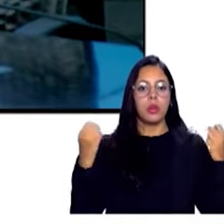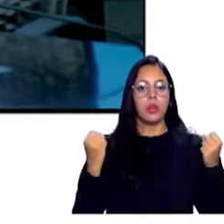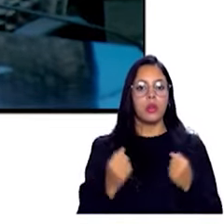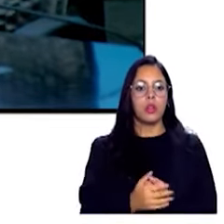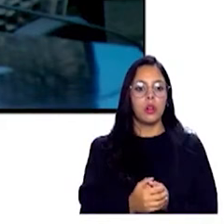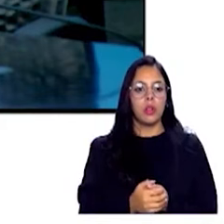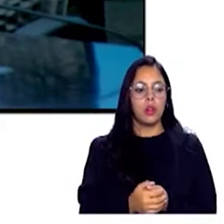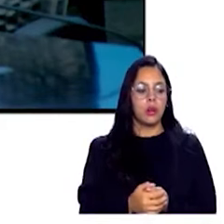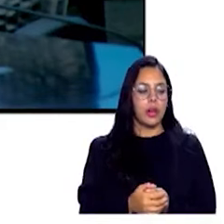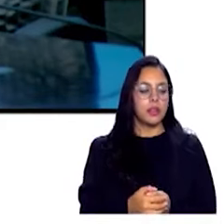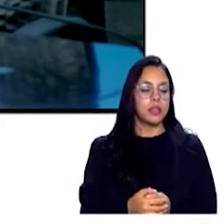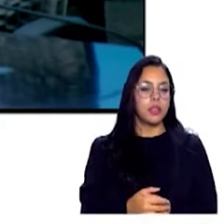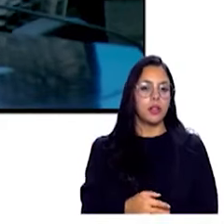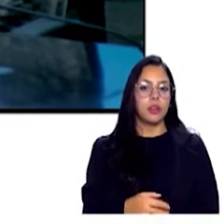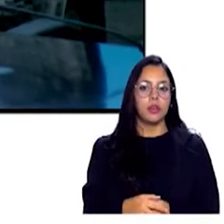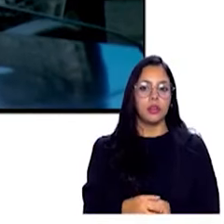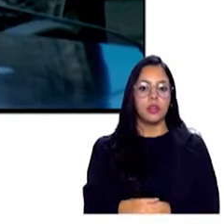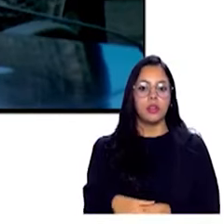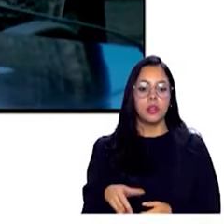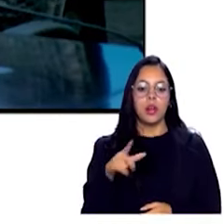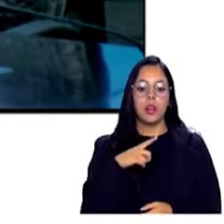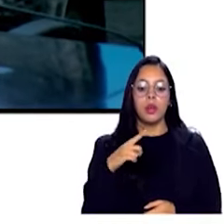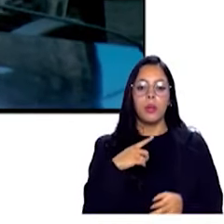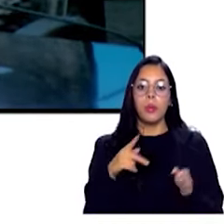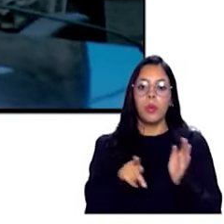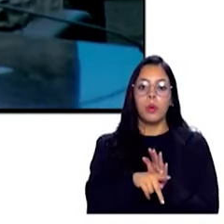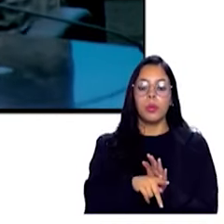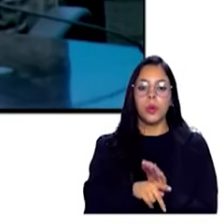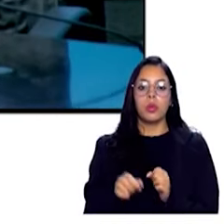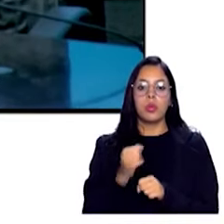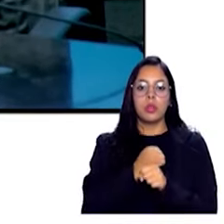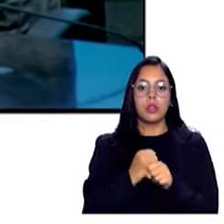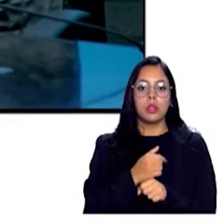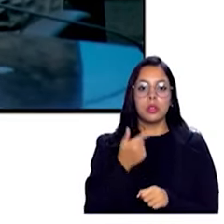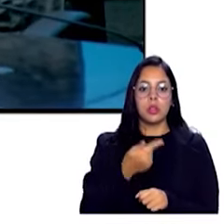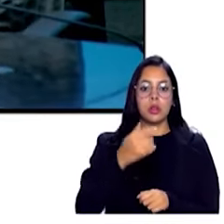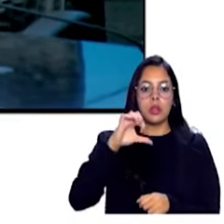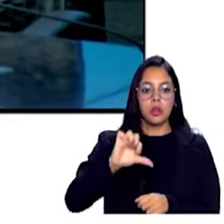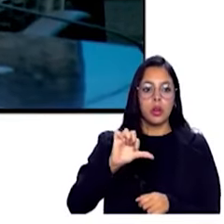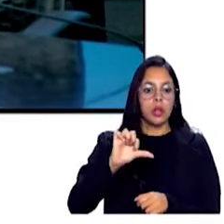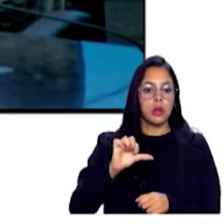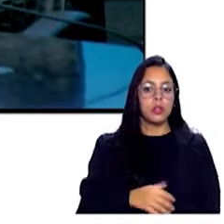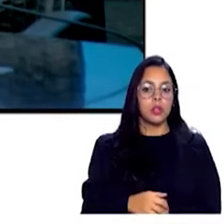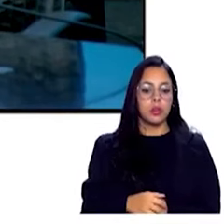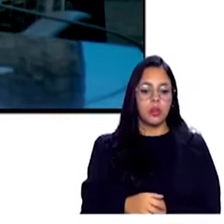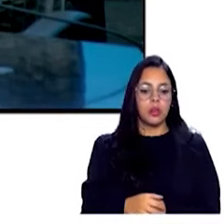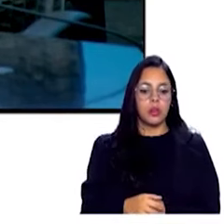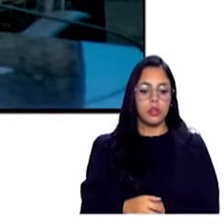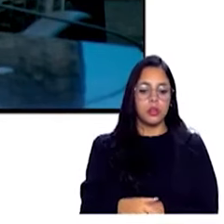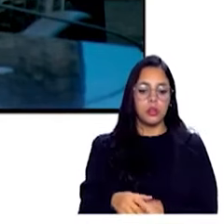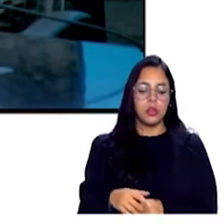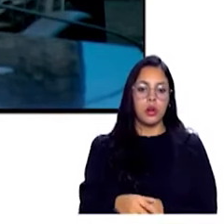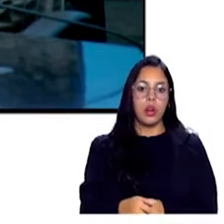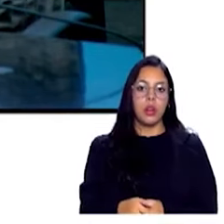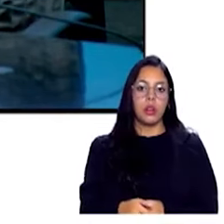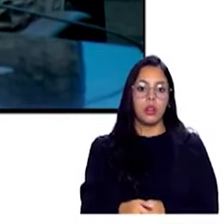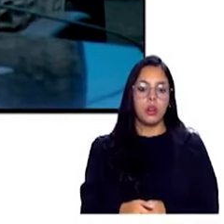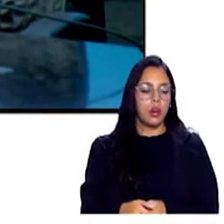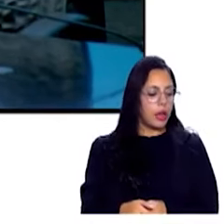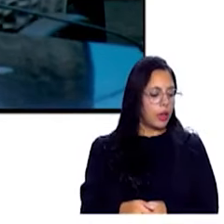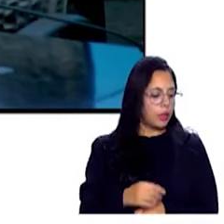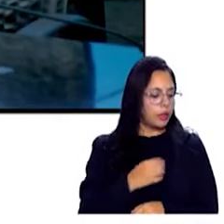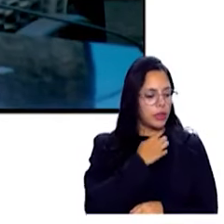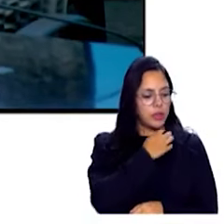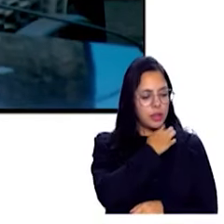en9 cerca de 45 en la jurisdicción Y todos puestos de la